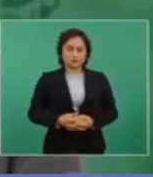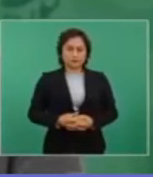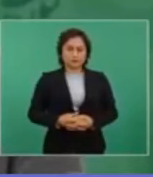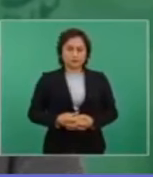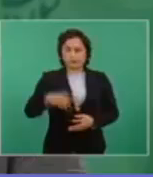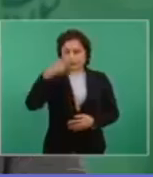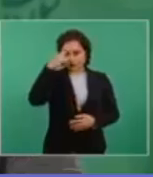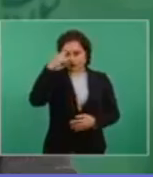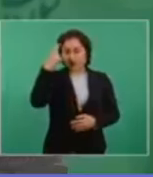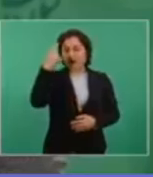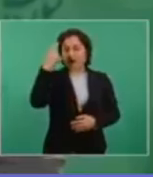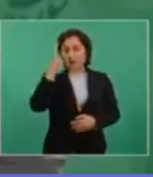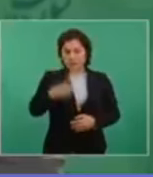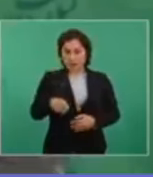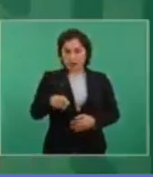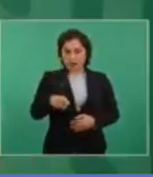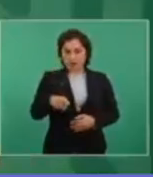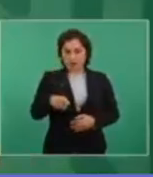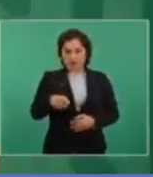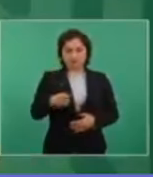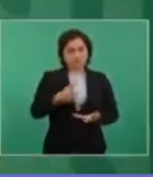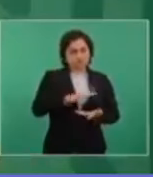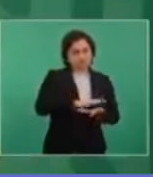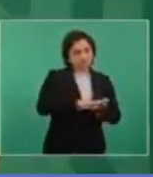este cambio